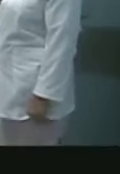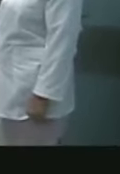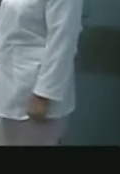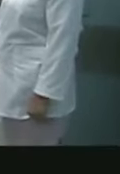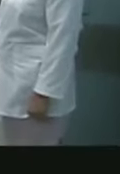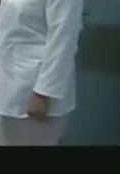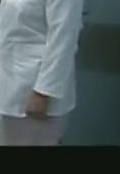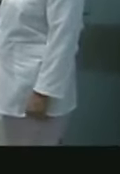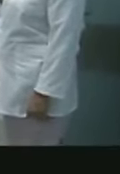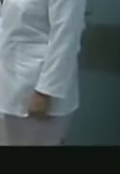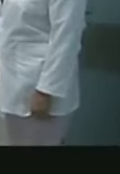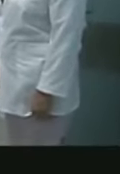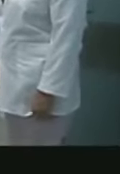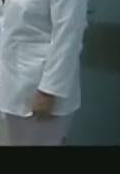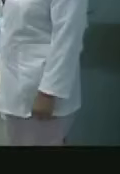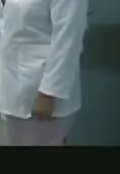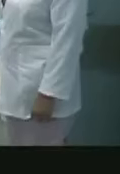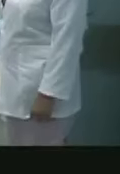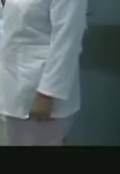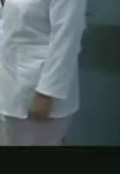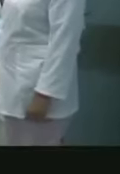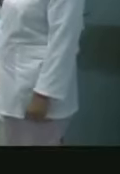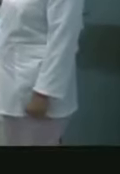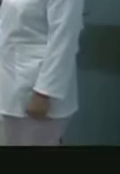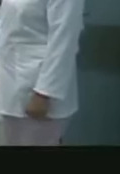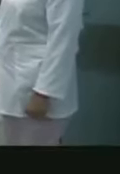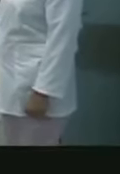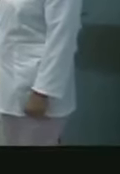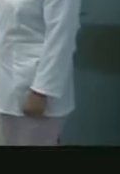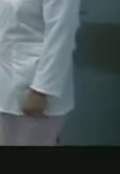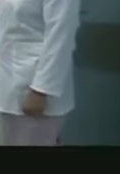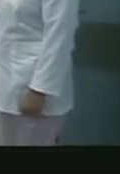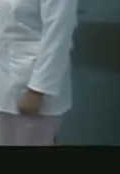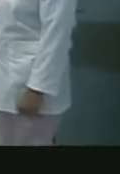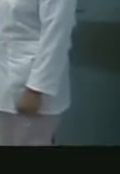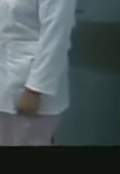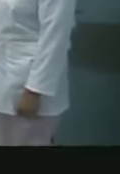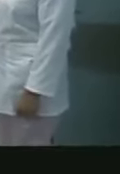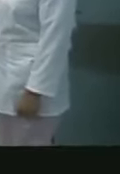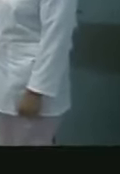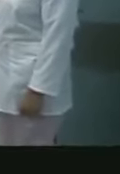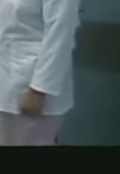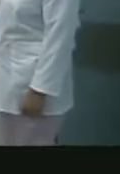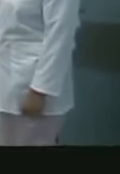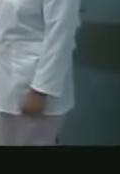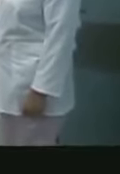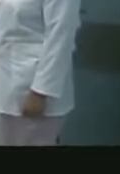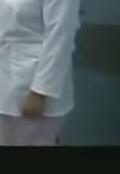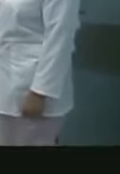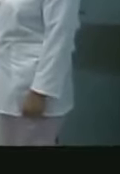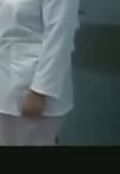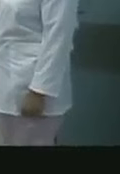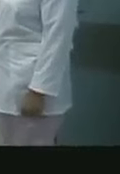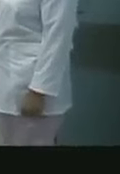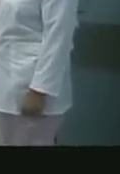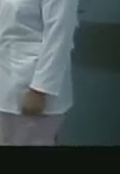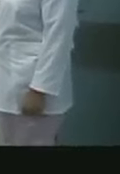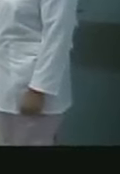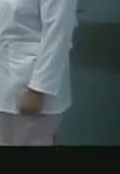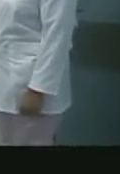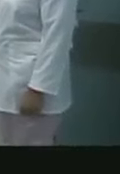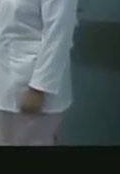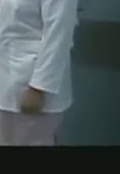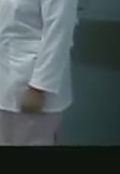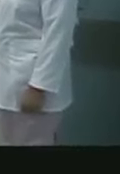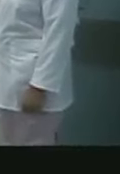doctor de los pobres siervo de Dios y allí impresionante Pues el